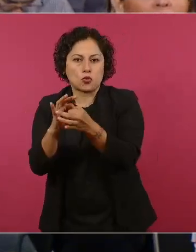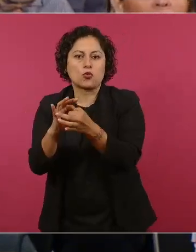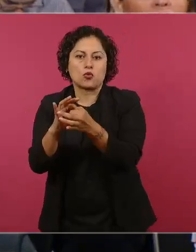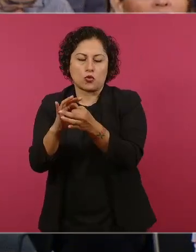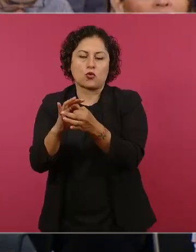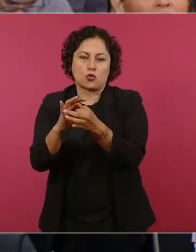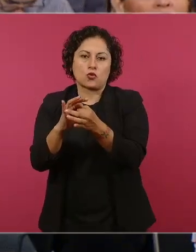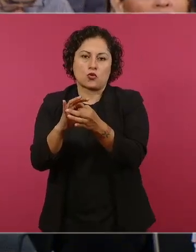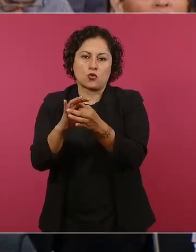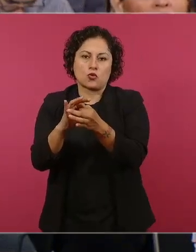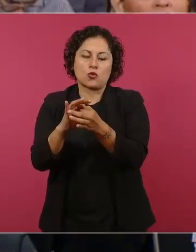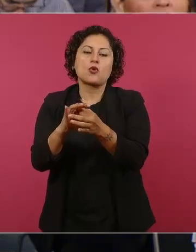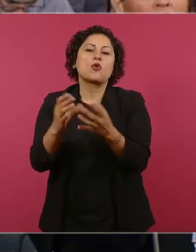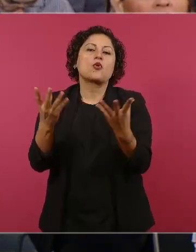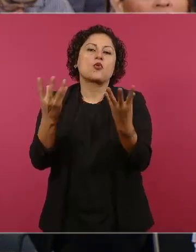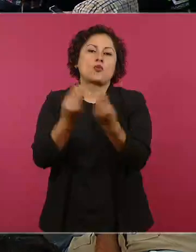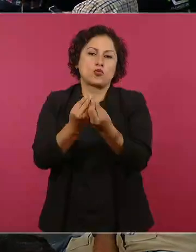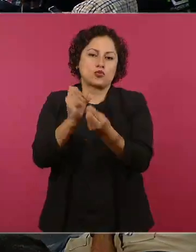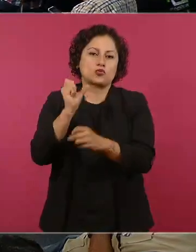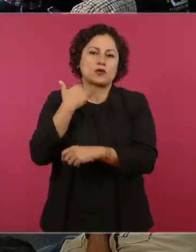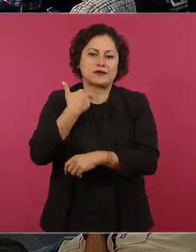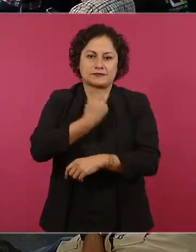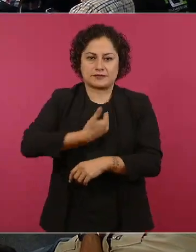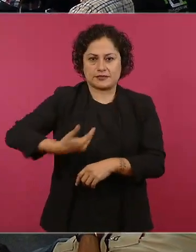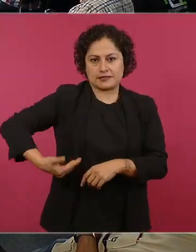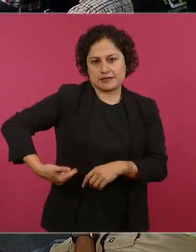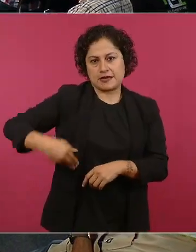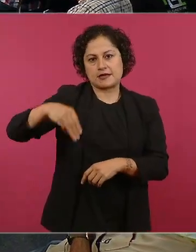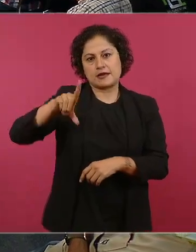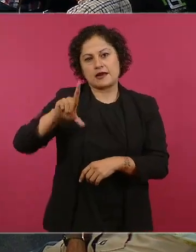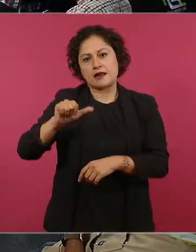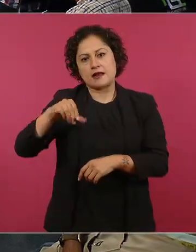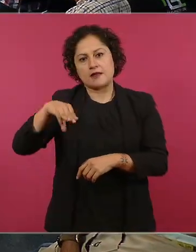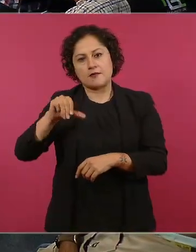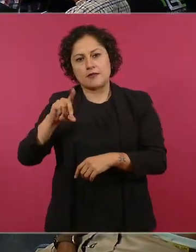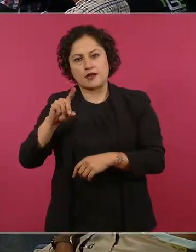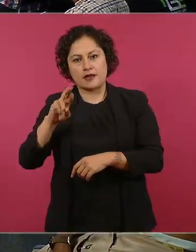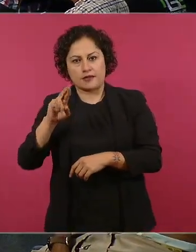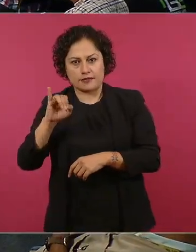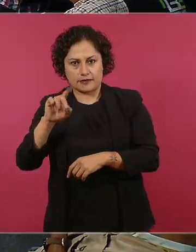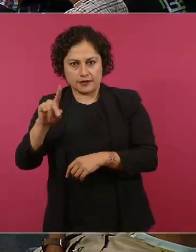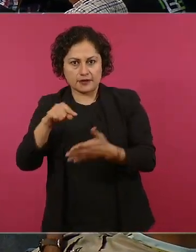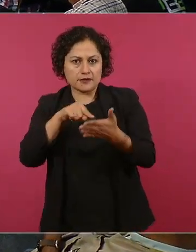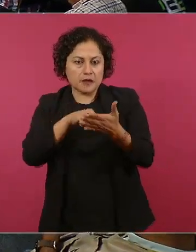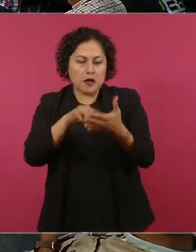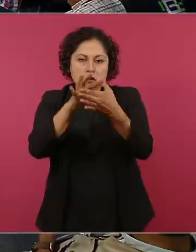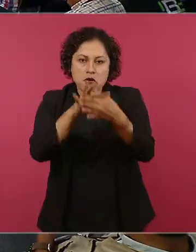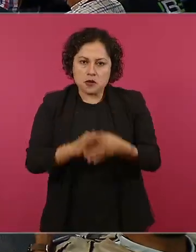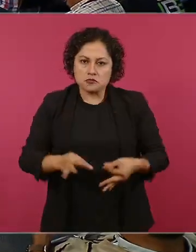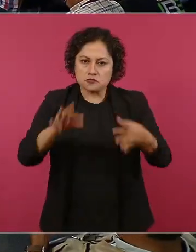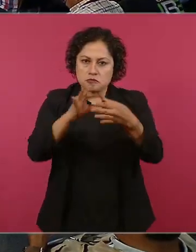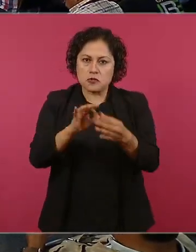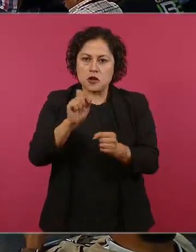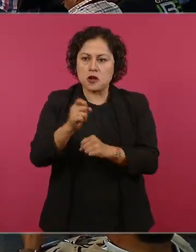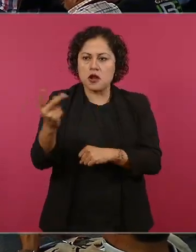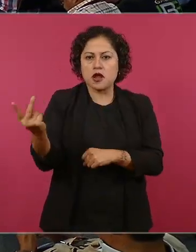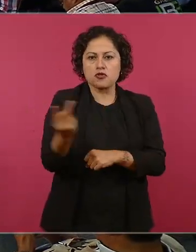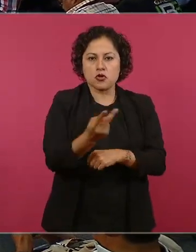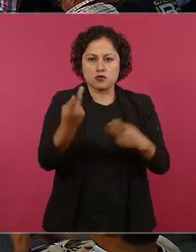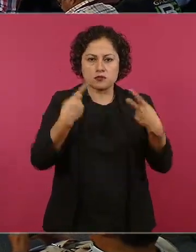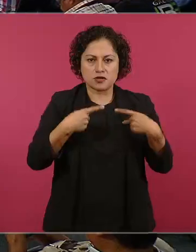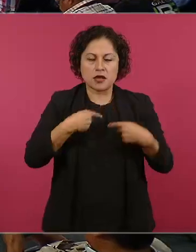y particularmente con el presidente Miguel de la Madrid, donde desayunaban muy frecuentemente para